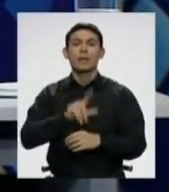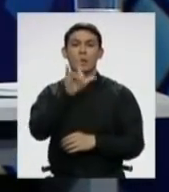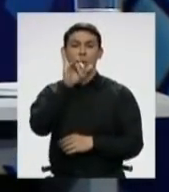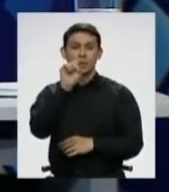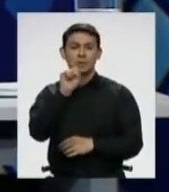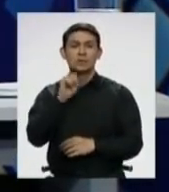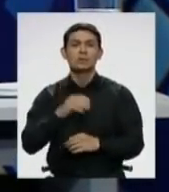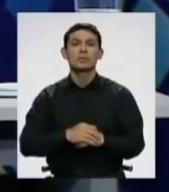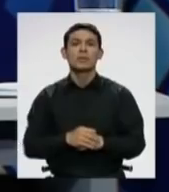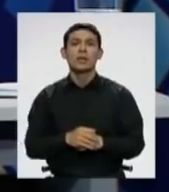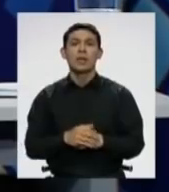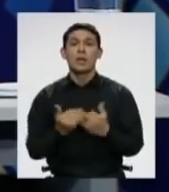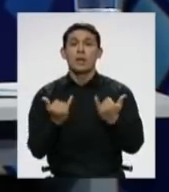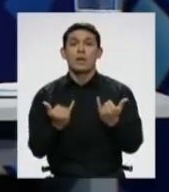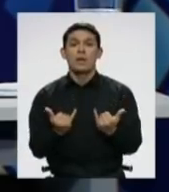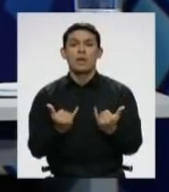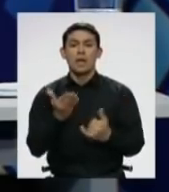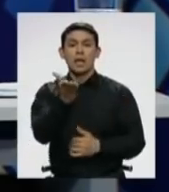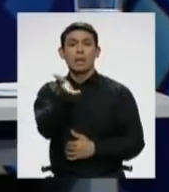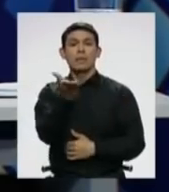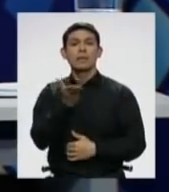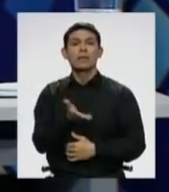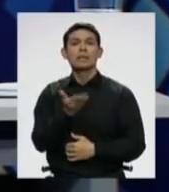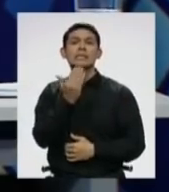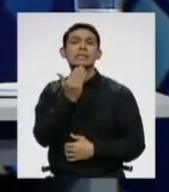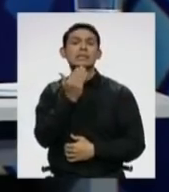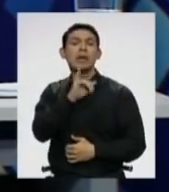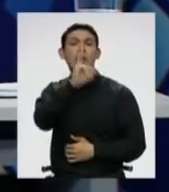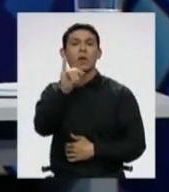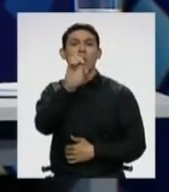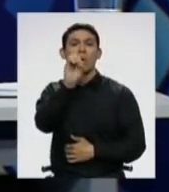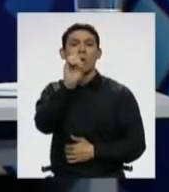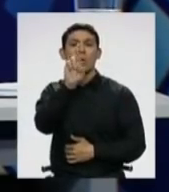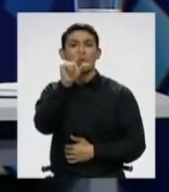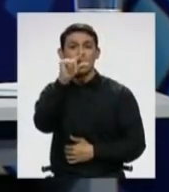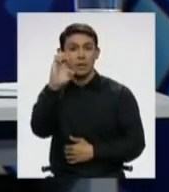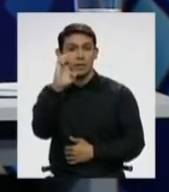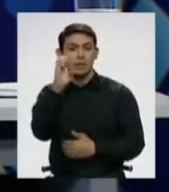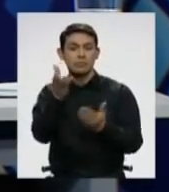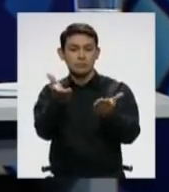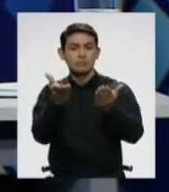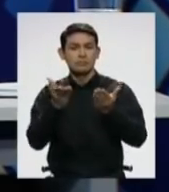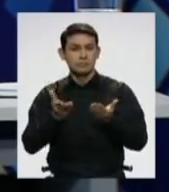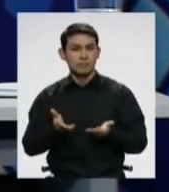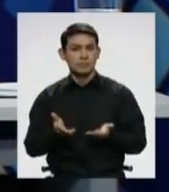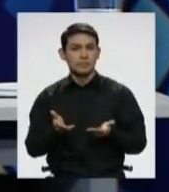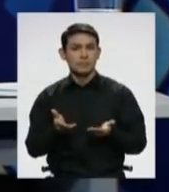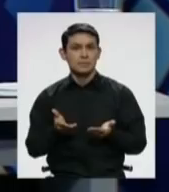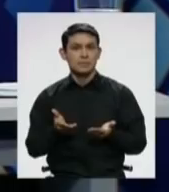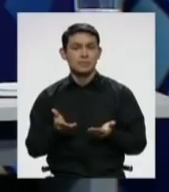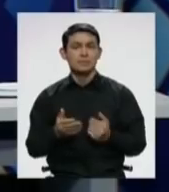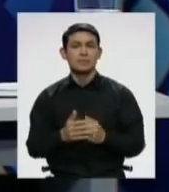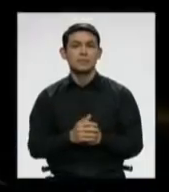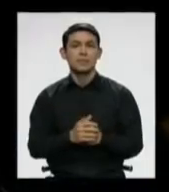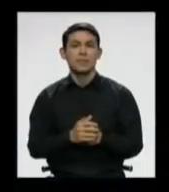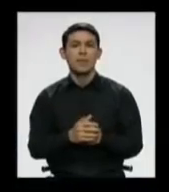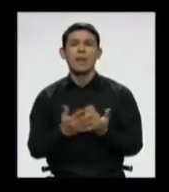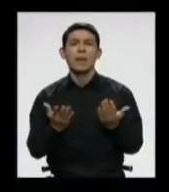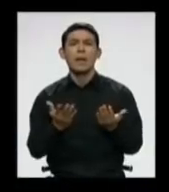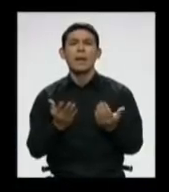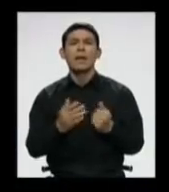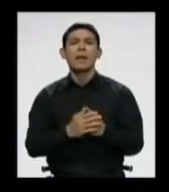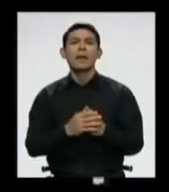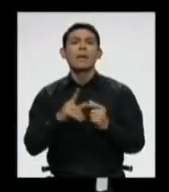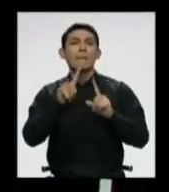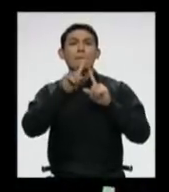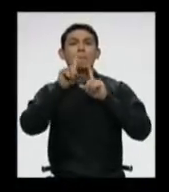vamos a hacer la misma mecánica con el señor Jorge Villacorta, que le damos la bienvenida y vamos de inmediato a dar cuenta